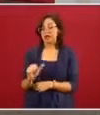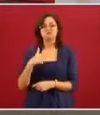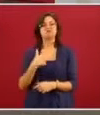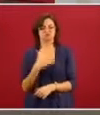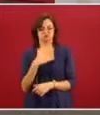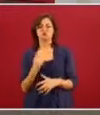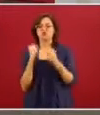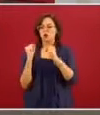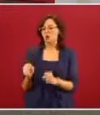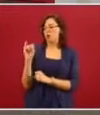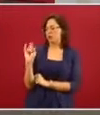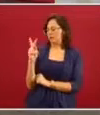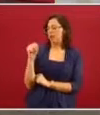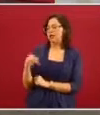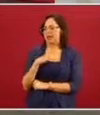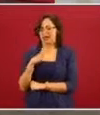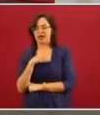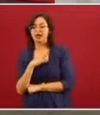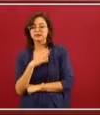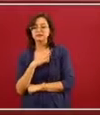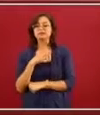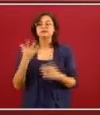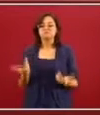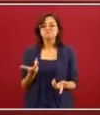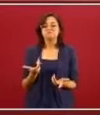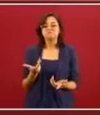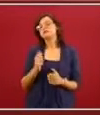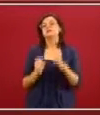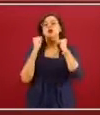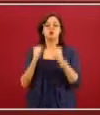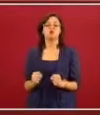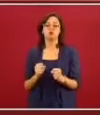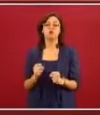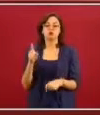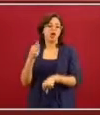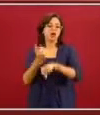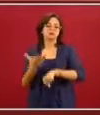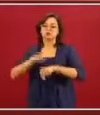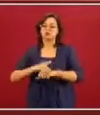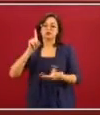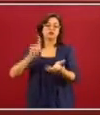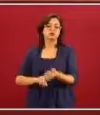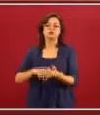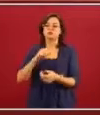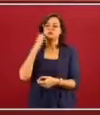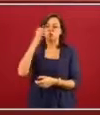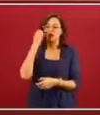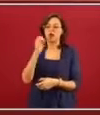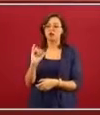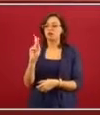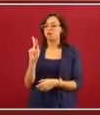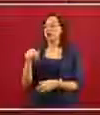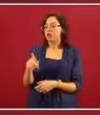Nacional lo tiene, no solamente como instituto, sino en cada una de las unidades administrativas y académicas. A lo mejor